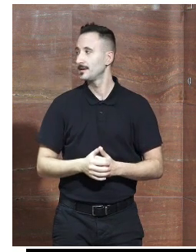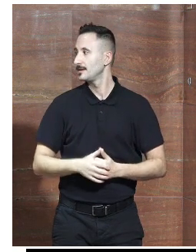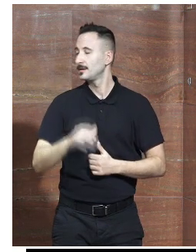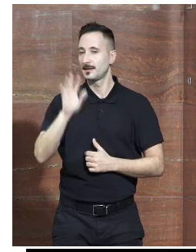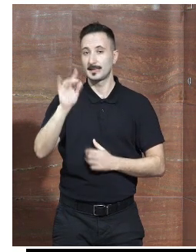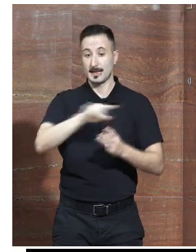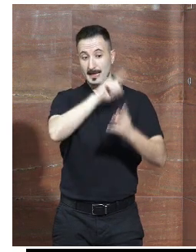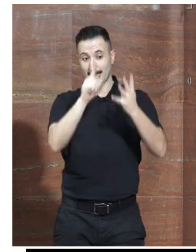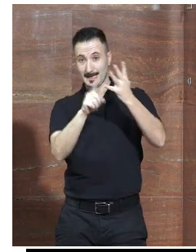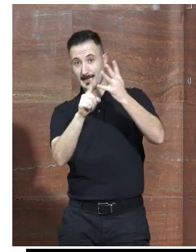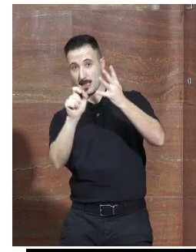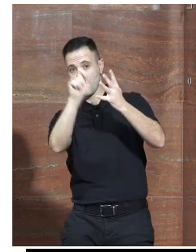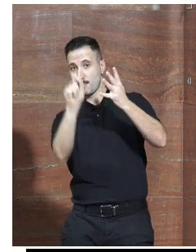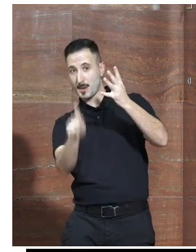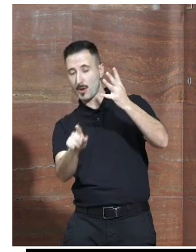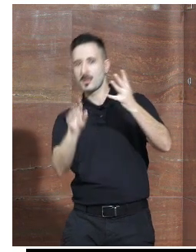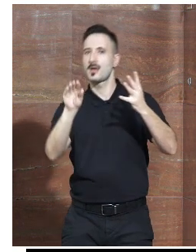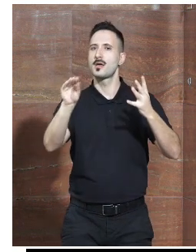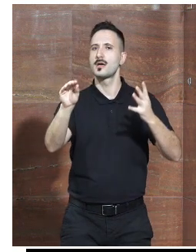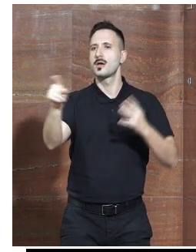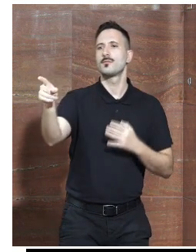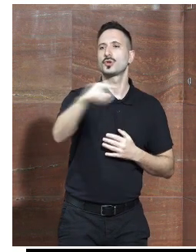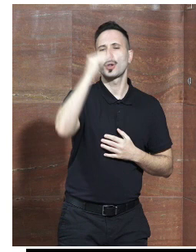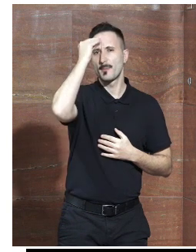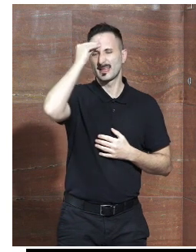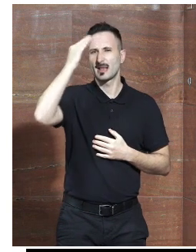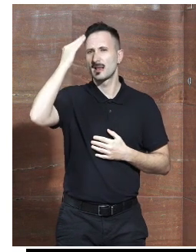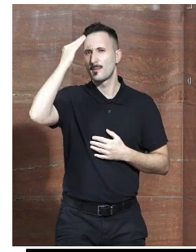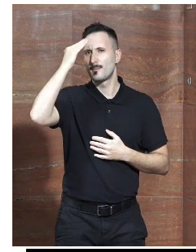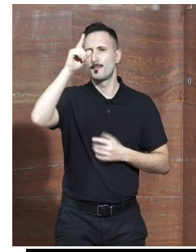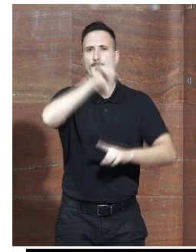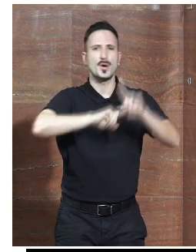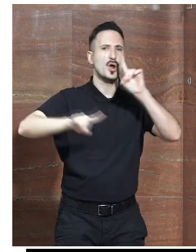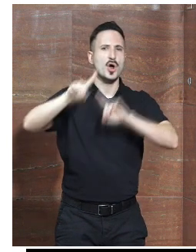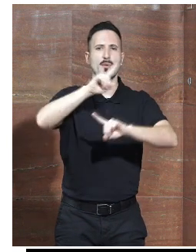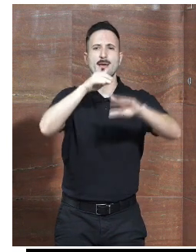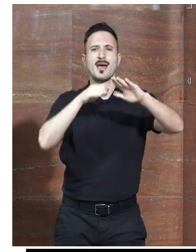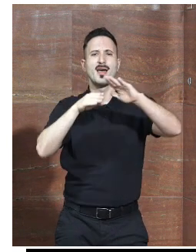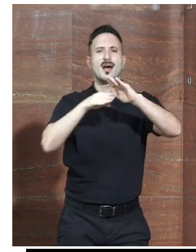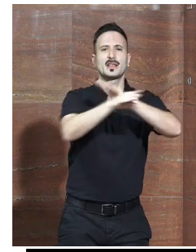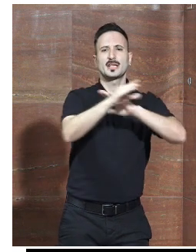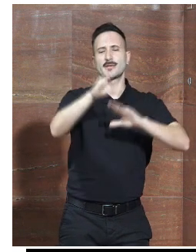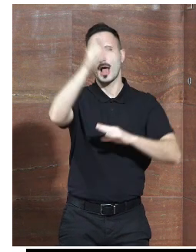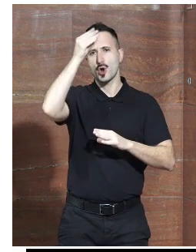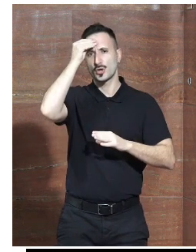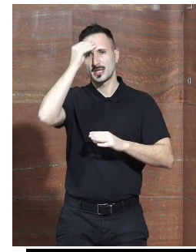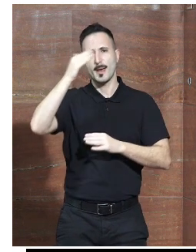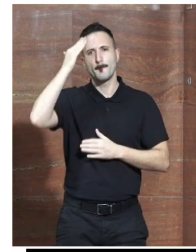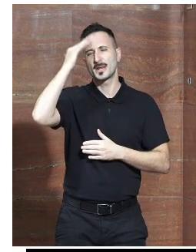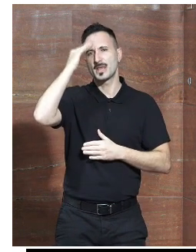siguiente pregunta. ¿Cuáles crees que son las principales dificultades de accesibilidad cognitiva que se dan en el transporte público ahora